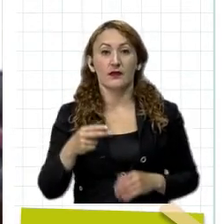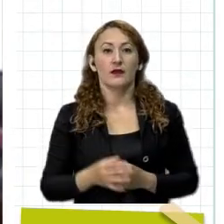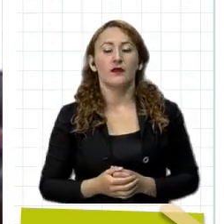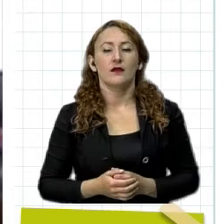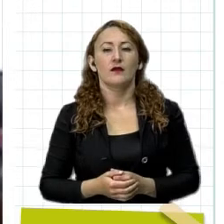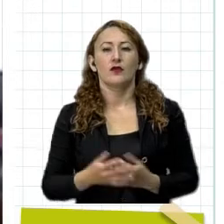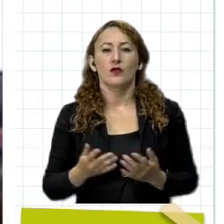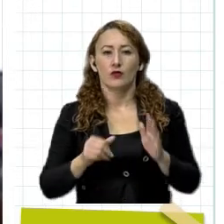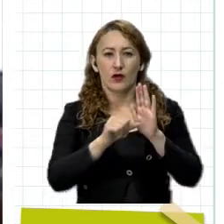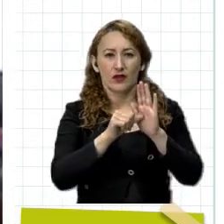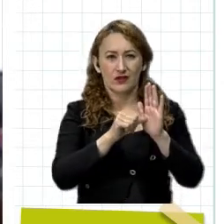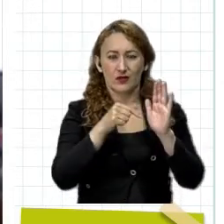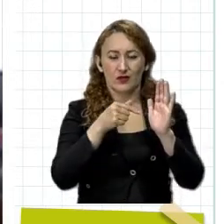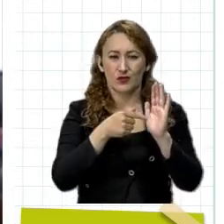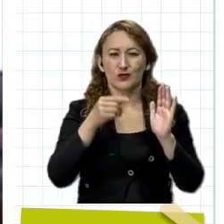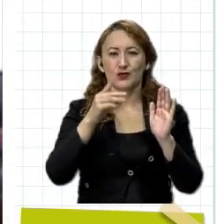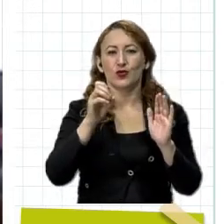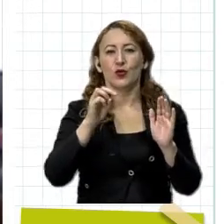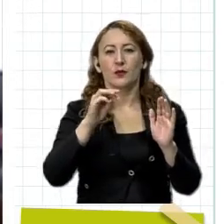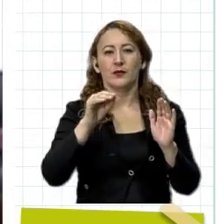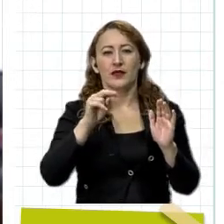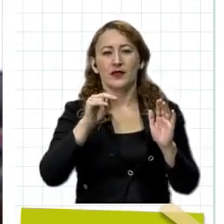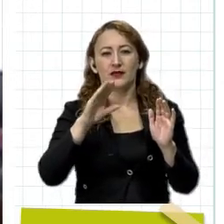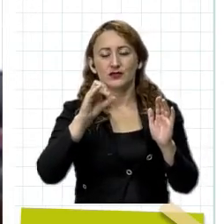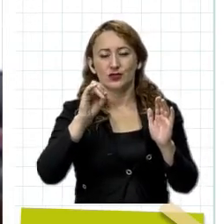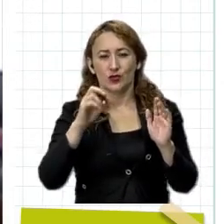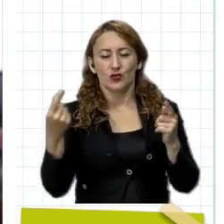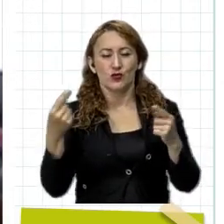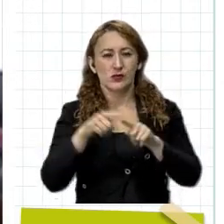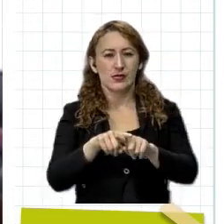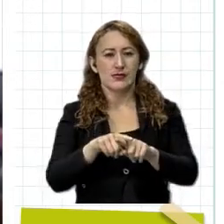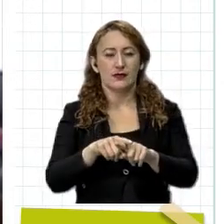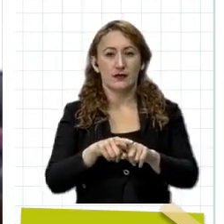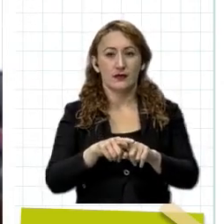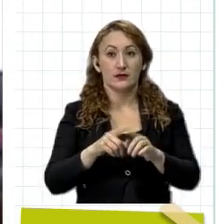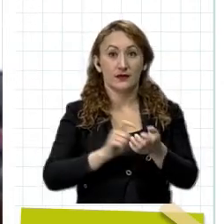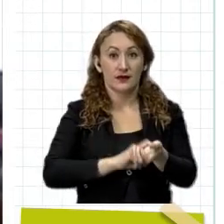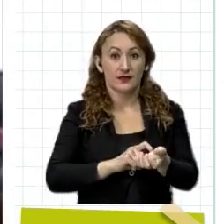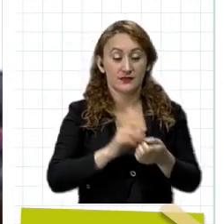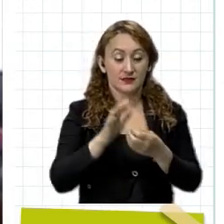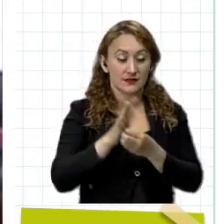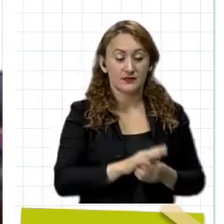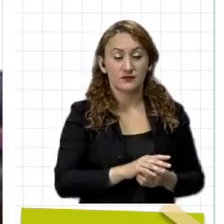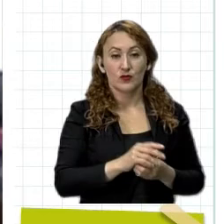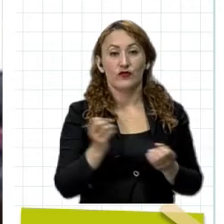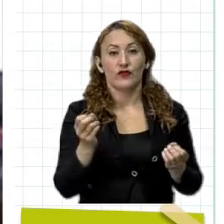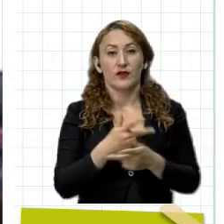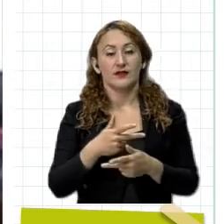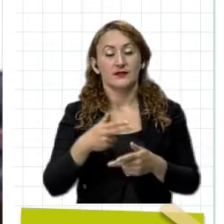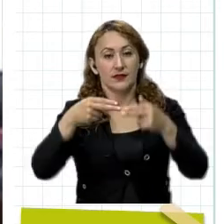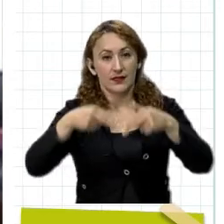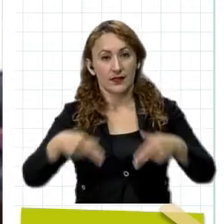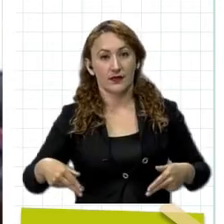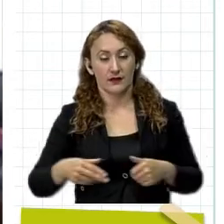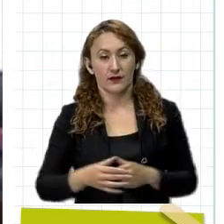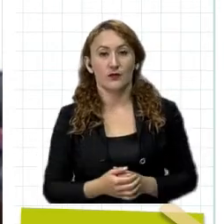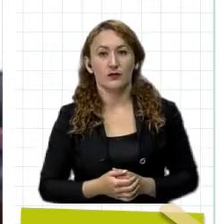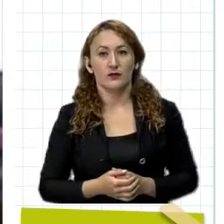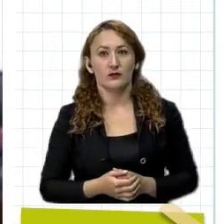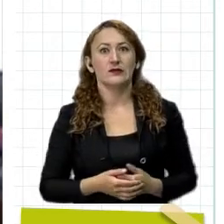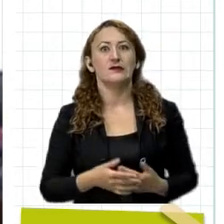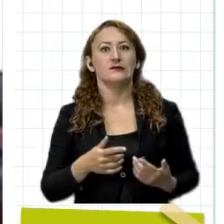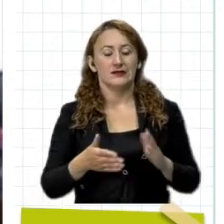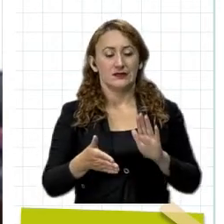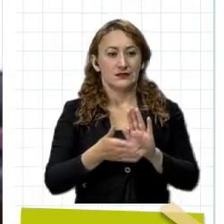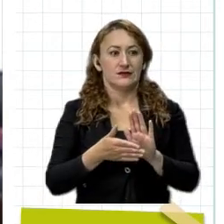artículo Dominación Cruzada, Racismos y Violencias de Género en la Educación Superior Colombiana, ponen de presente